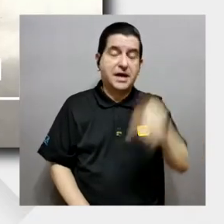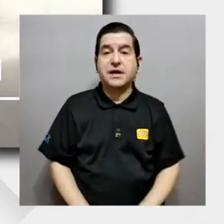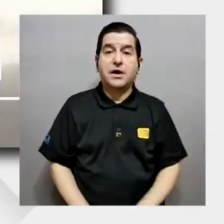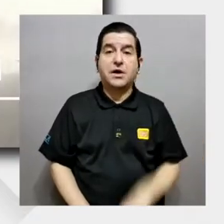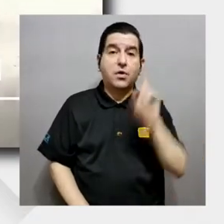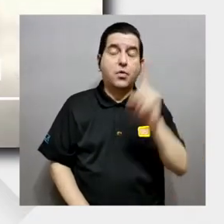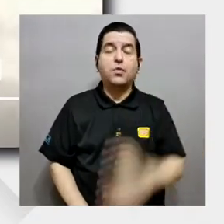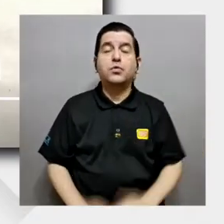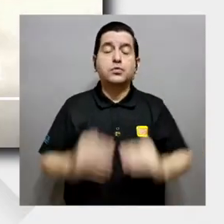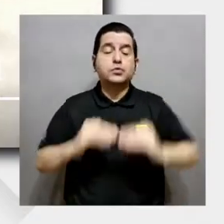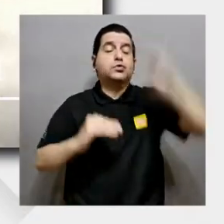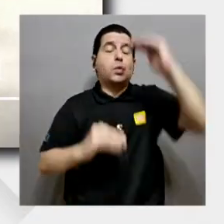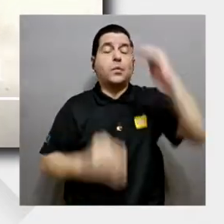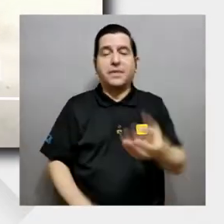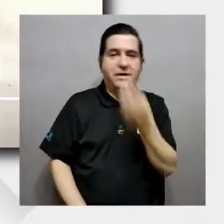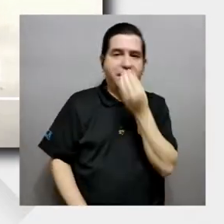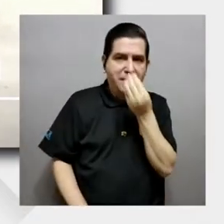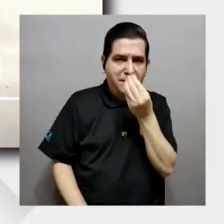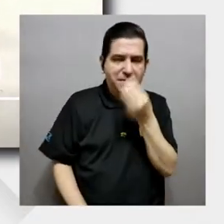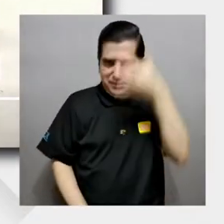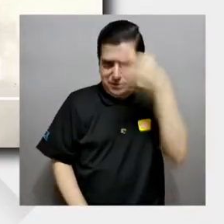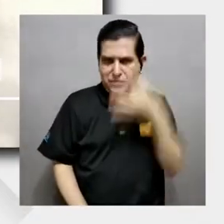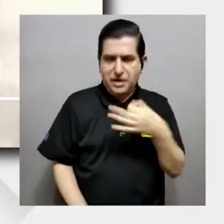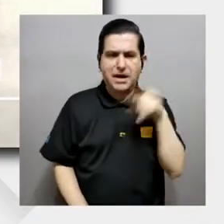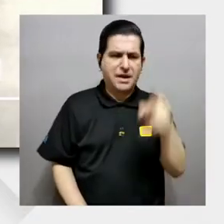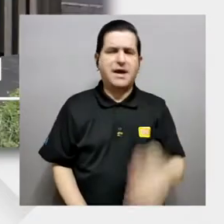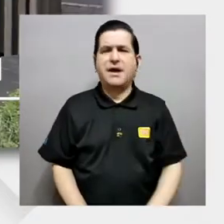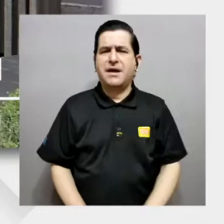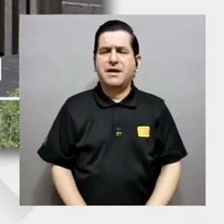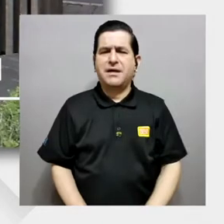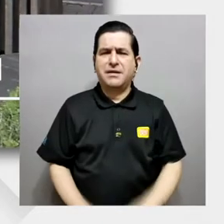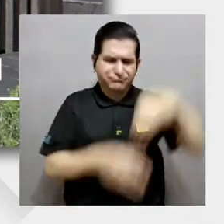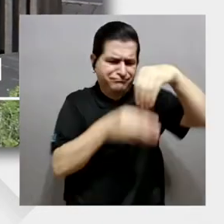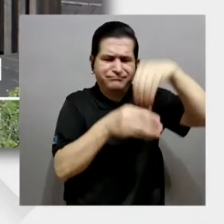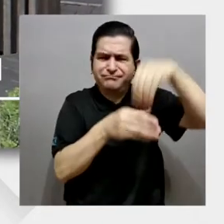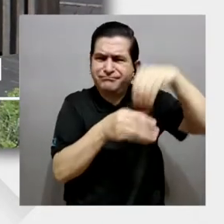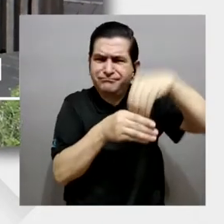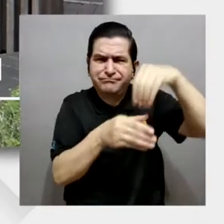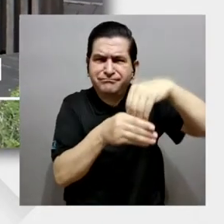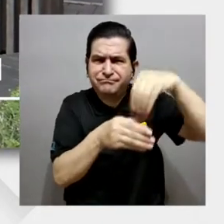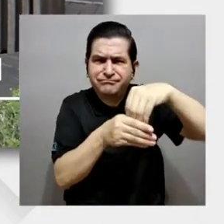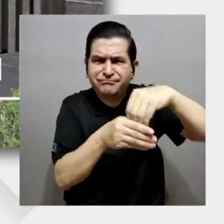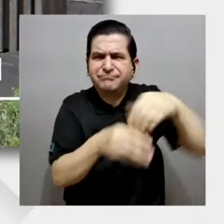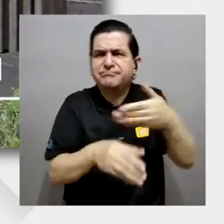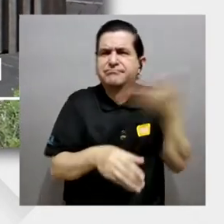las supercomidas, uno de los superalimentos, porque está lleno de,